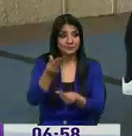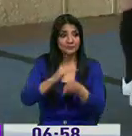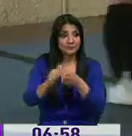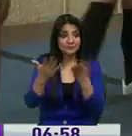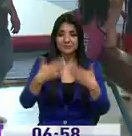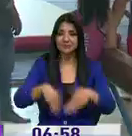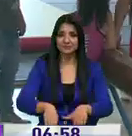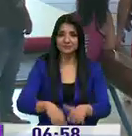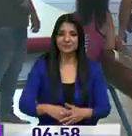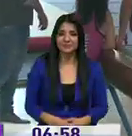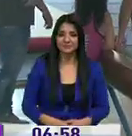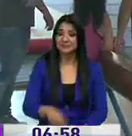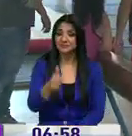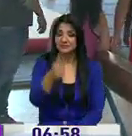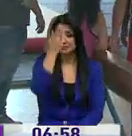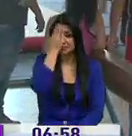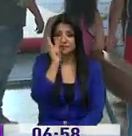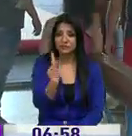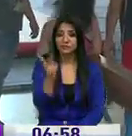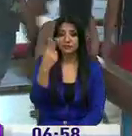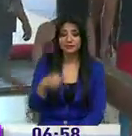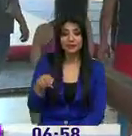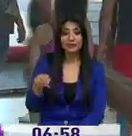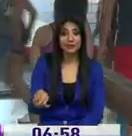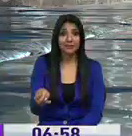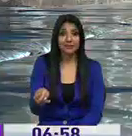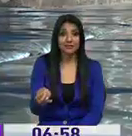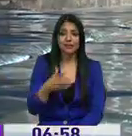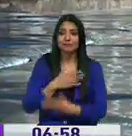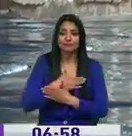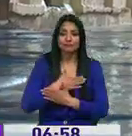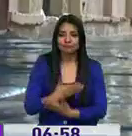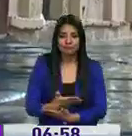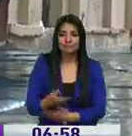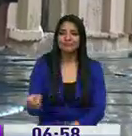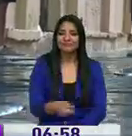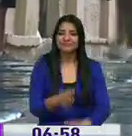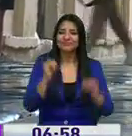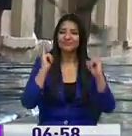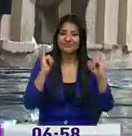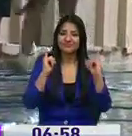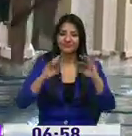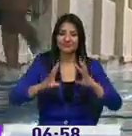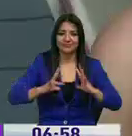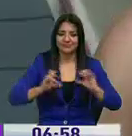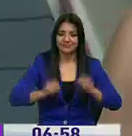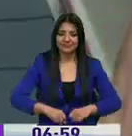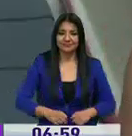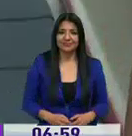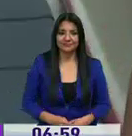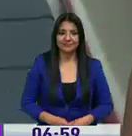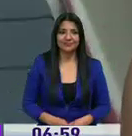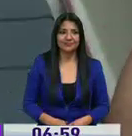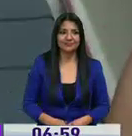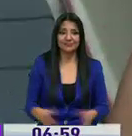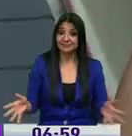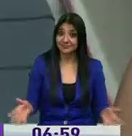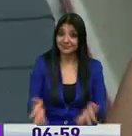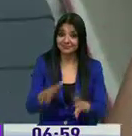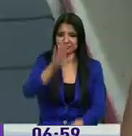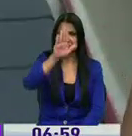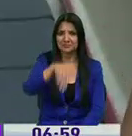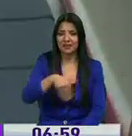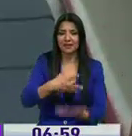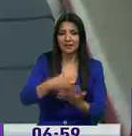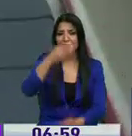está en sus manos la decisión para que los consentidos del hogar se diviertan en estas vacaciones que se animan mucho a venir que